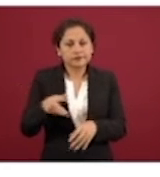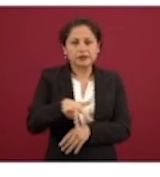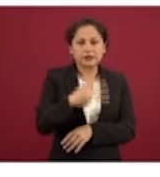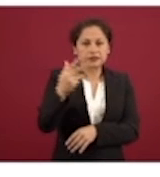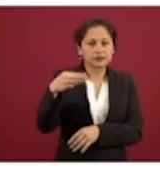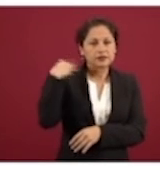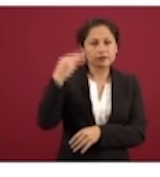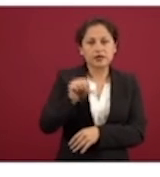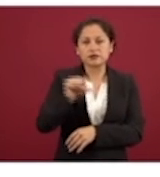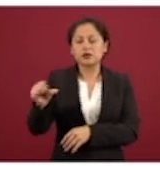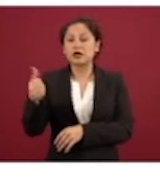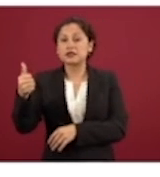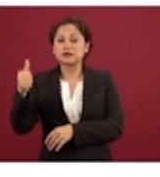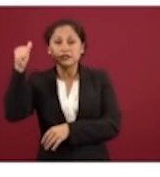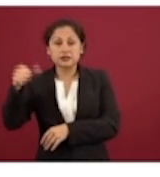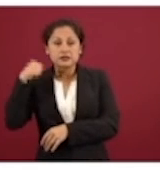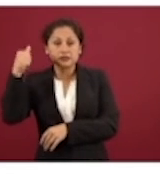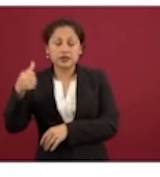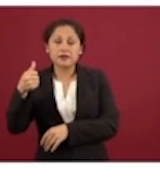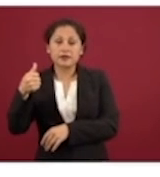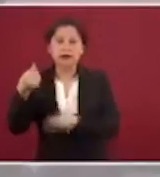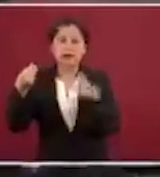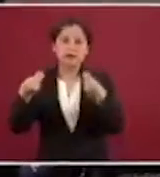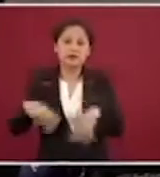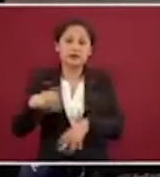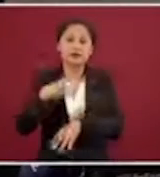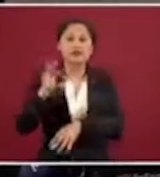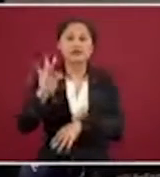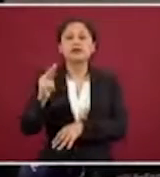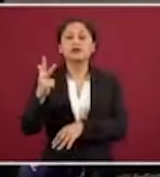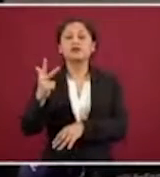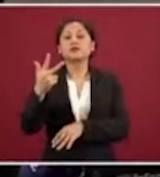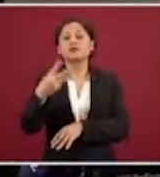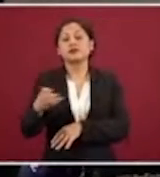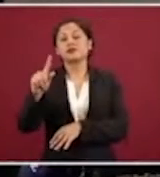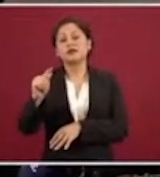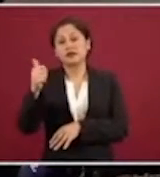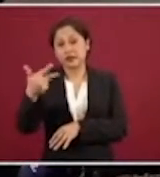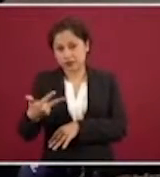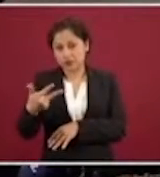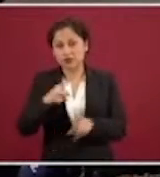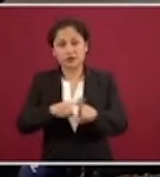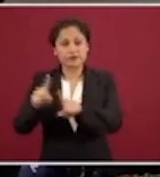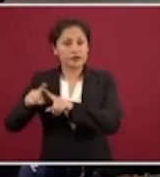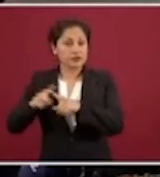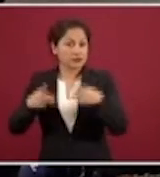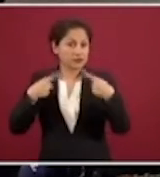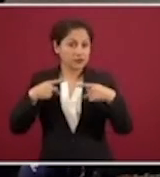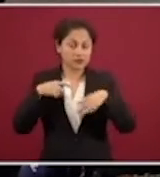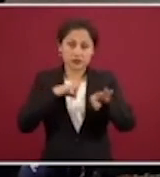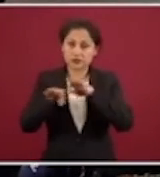el 6 de abril se han perdido 346 mil 878 puestos de trabajo